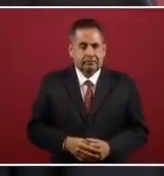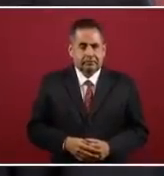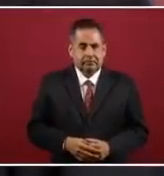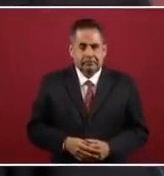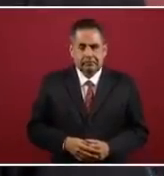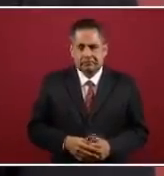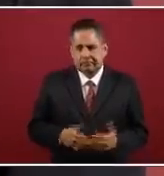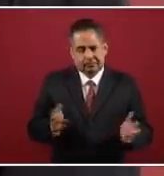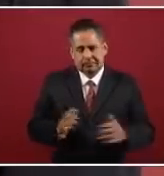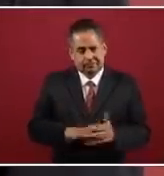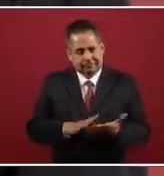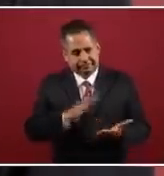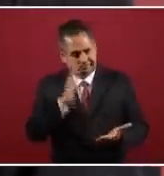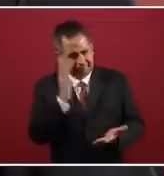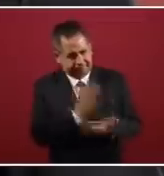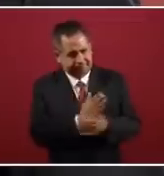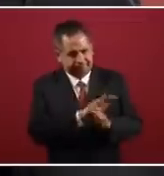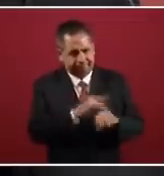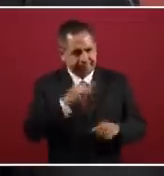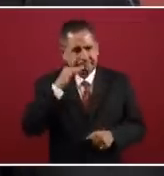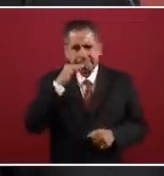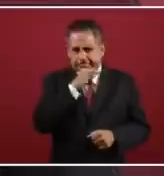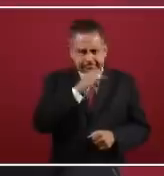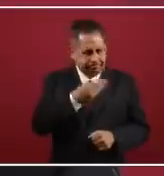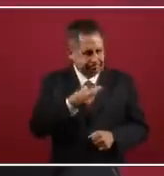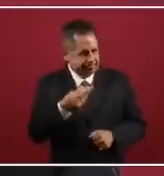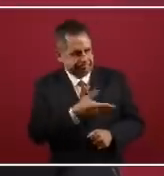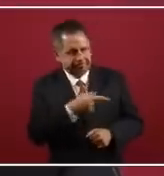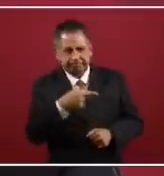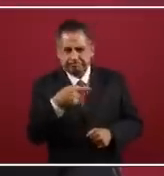O sea, ya basta de hipocresía.